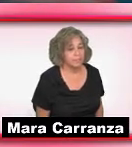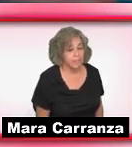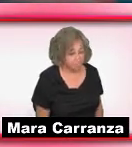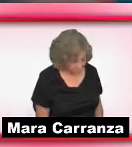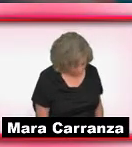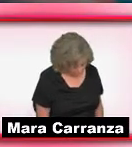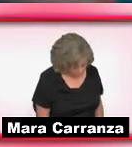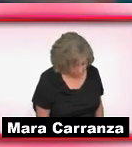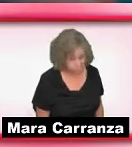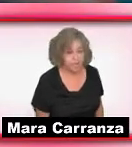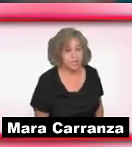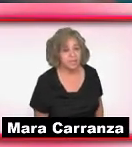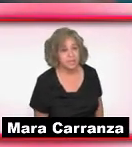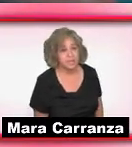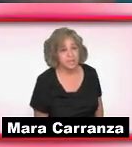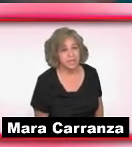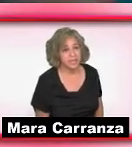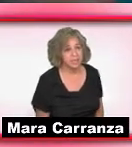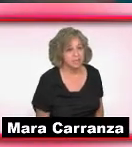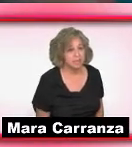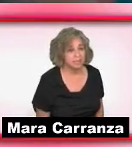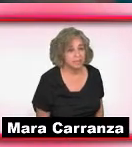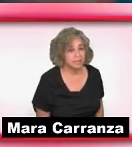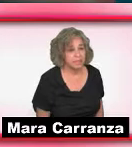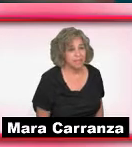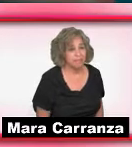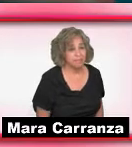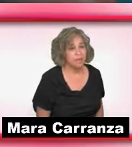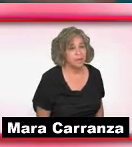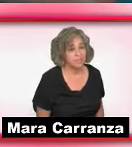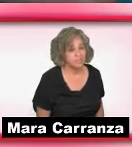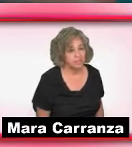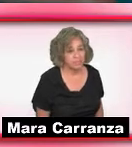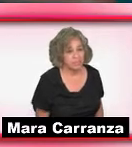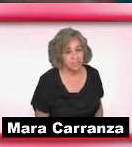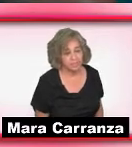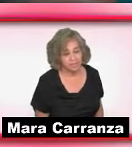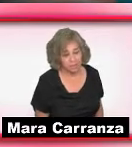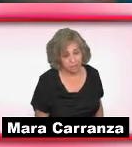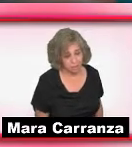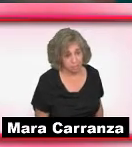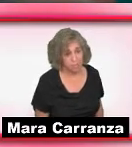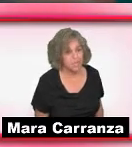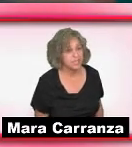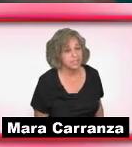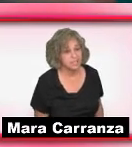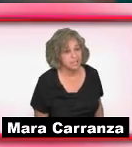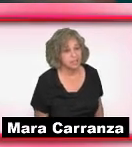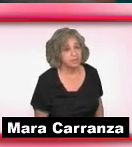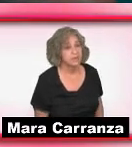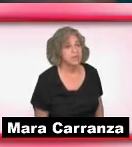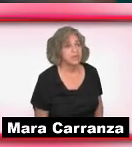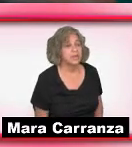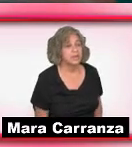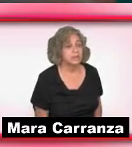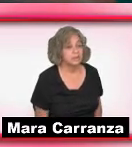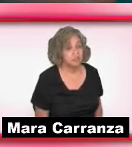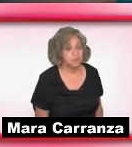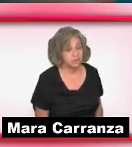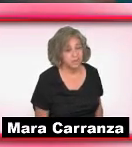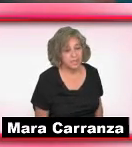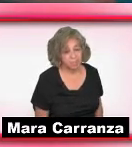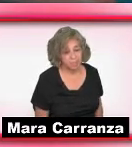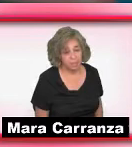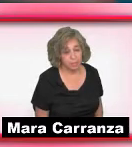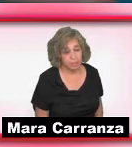carrera, if la carrera de la protección, el servicio, porque es servicio y proteger, public service, del, you know, servicio protect y la protección de los mexicanos,